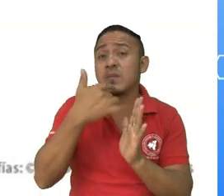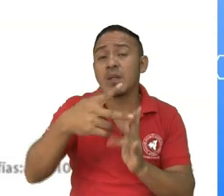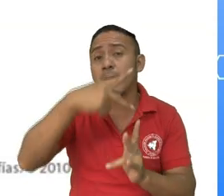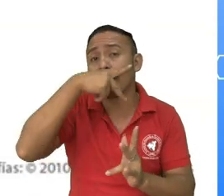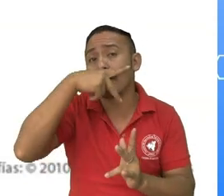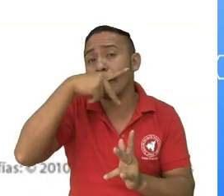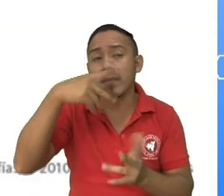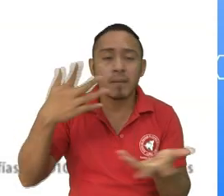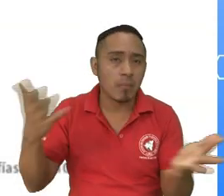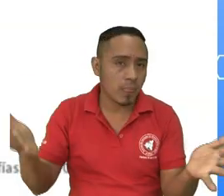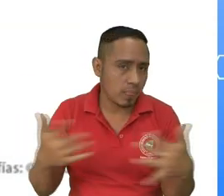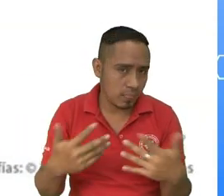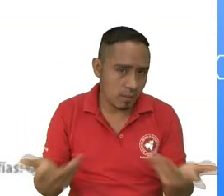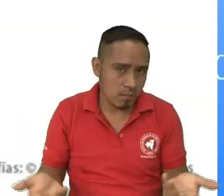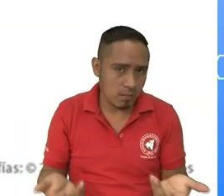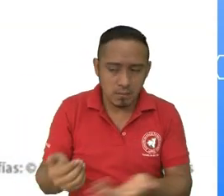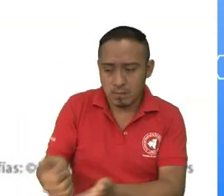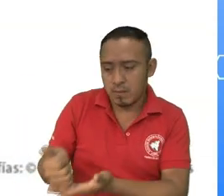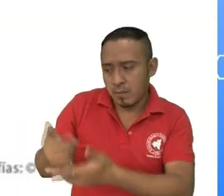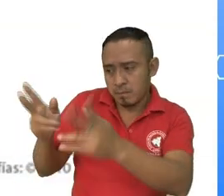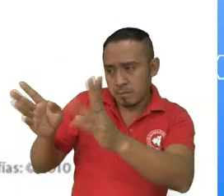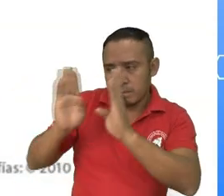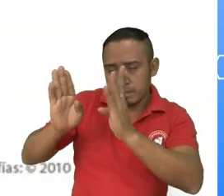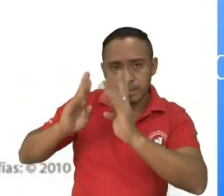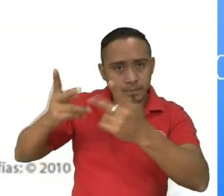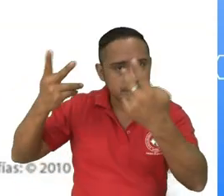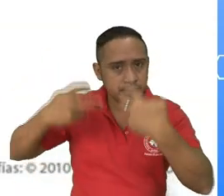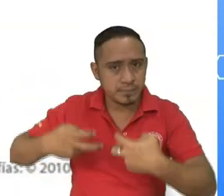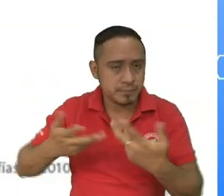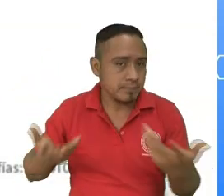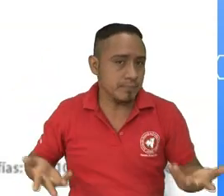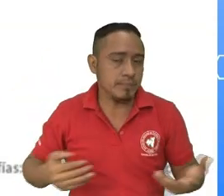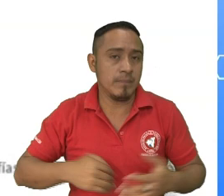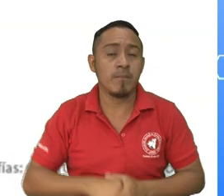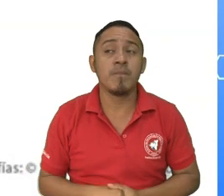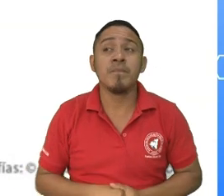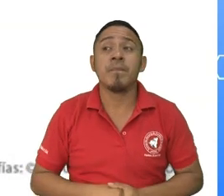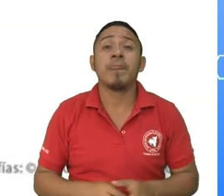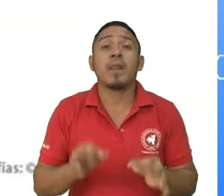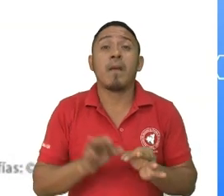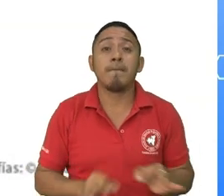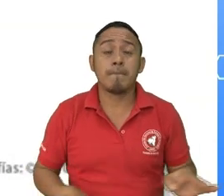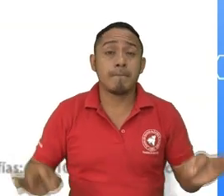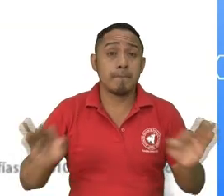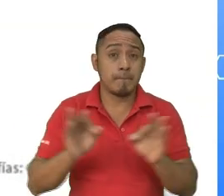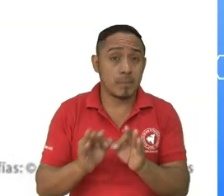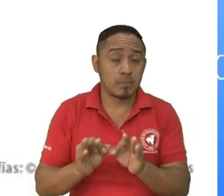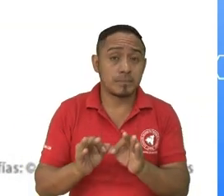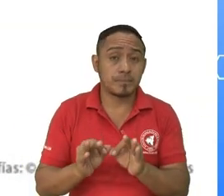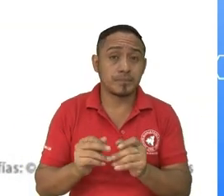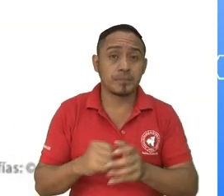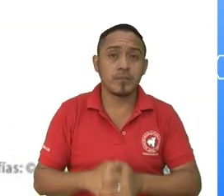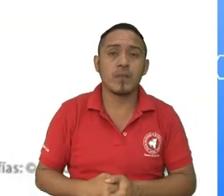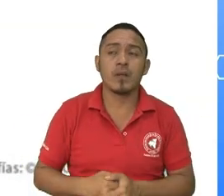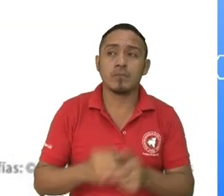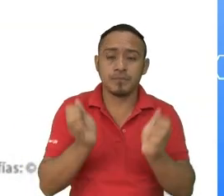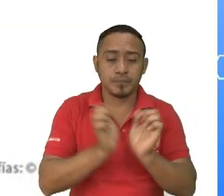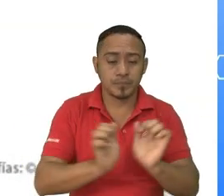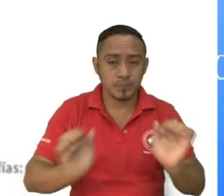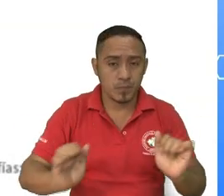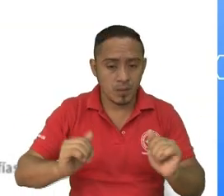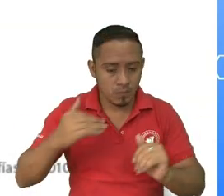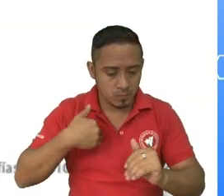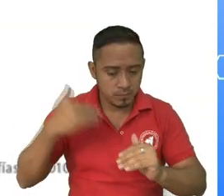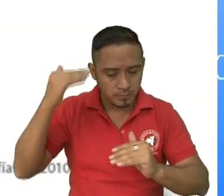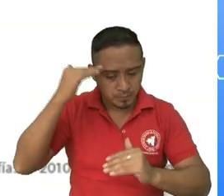papito no le pone la importancia. Hay que darle importancia y tiempo. Tiempo, un factor fundamental todo para que los niños vayan